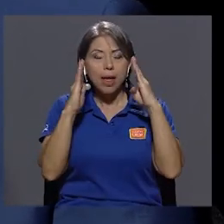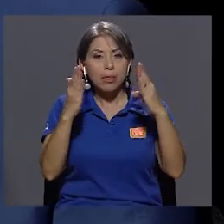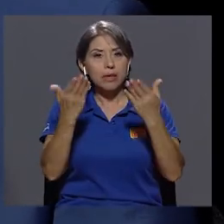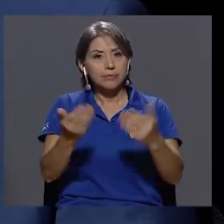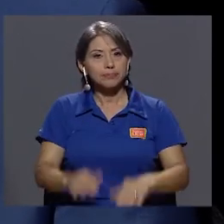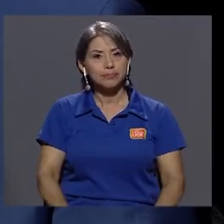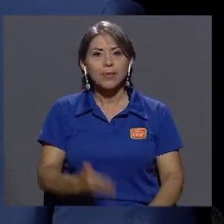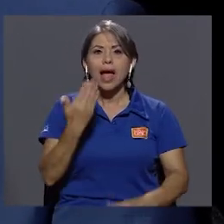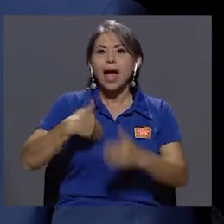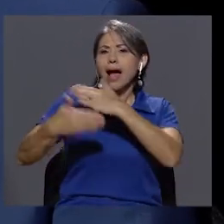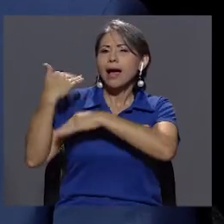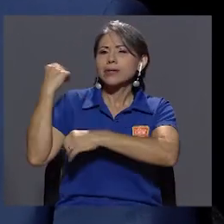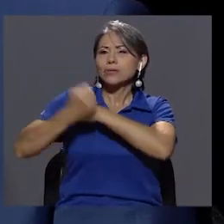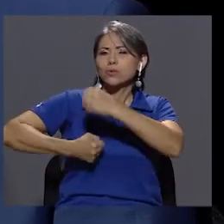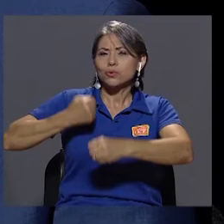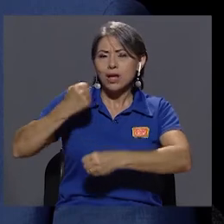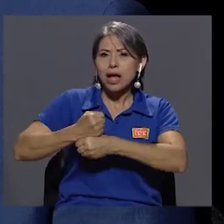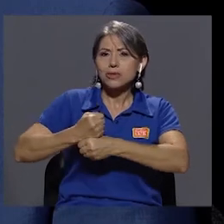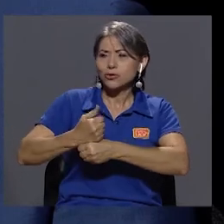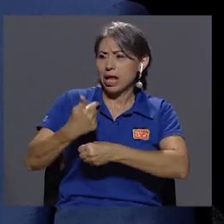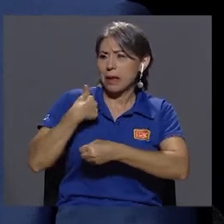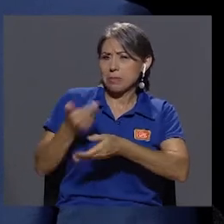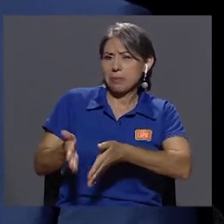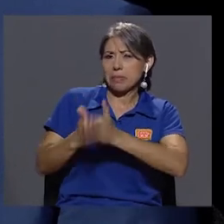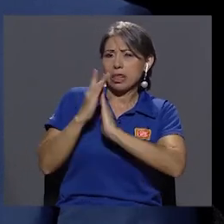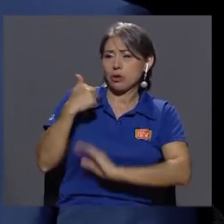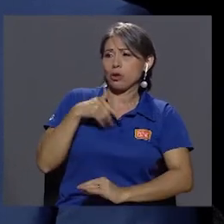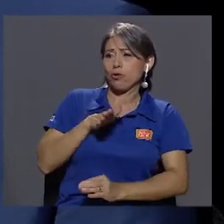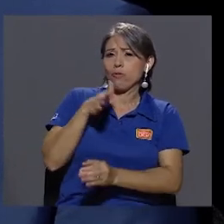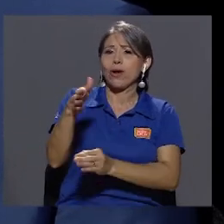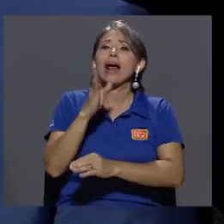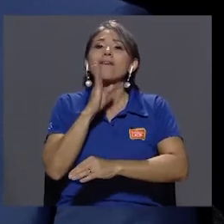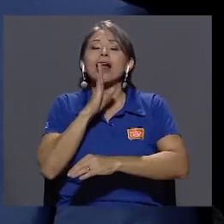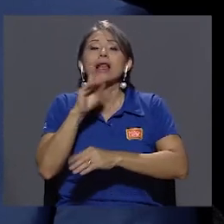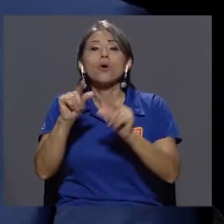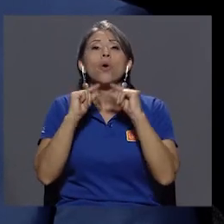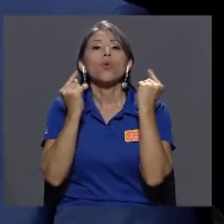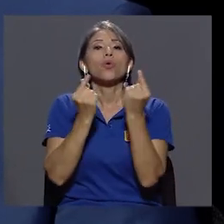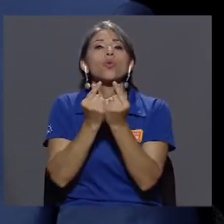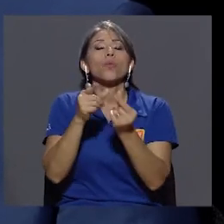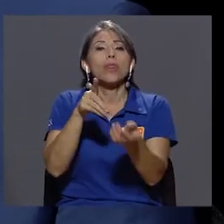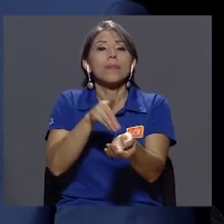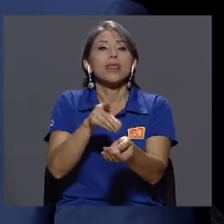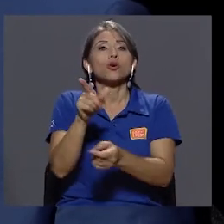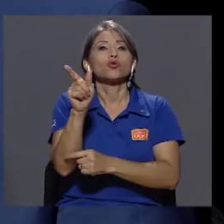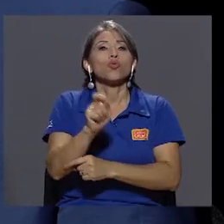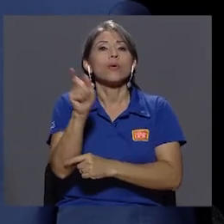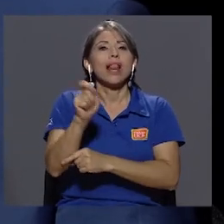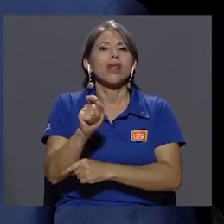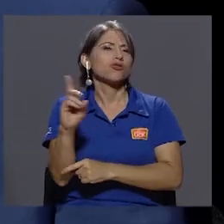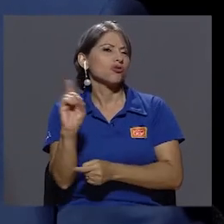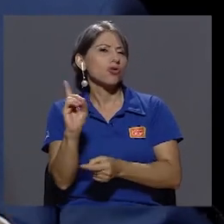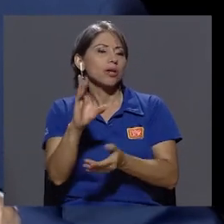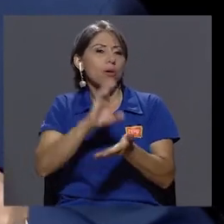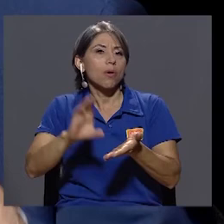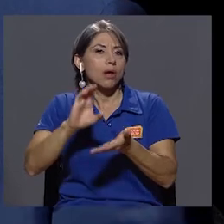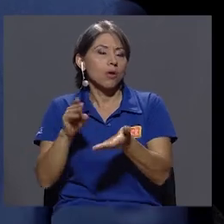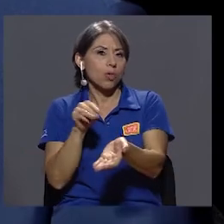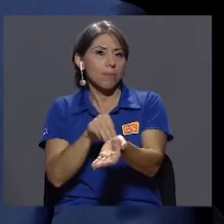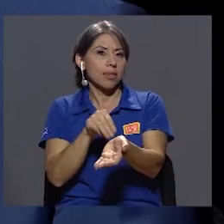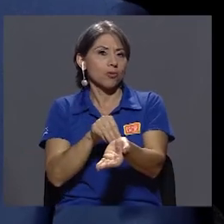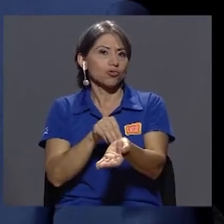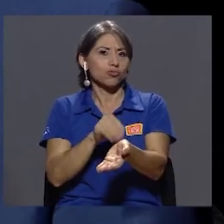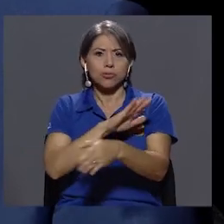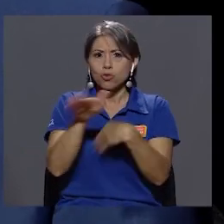atención pero hace unos años me pidieron a mí que ir a hablar a un grupo de médicos jubilados en el código médicos y todas eran personas que han sido muy